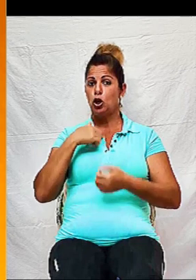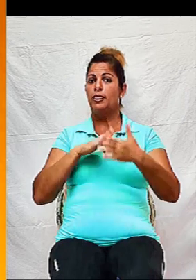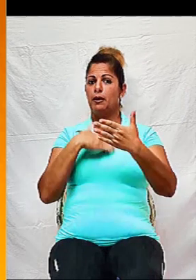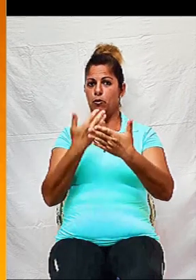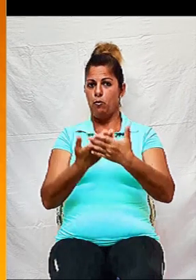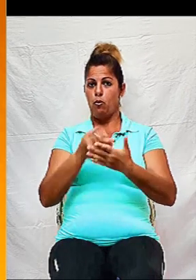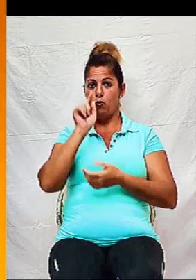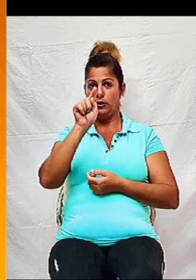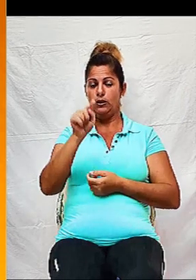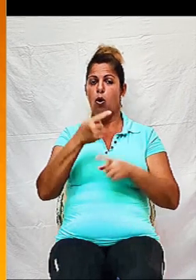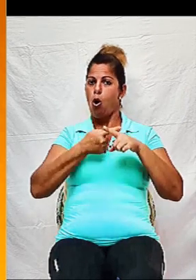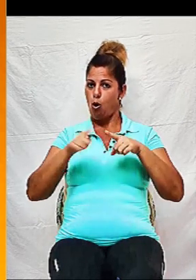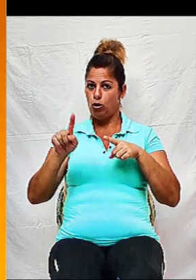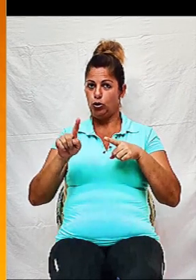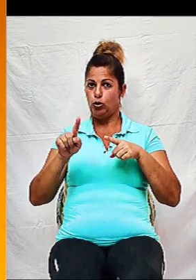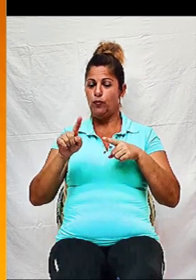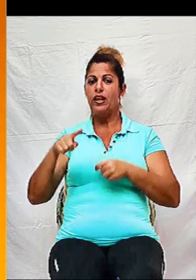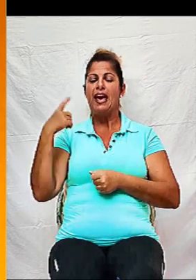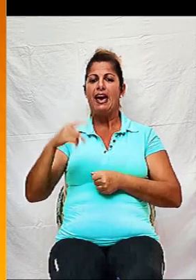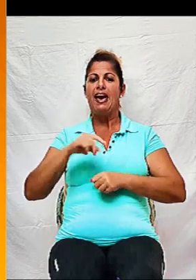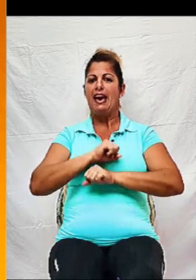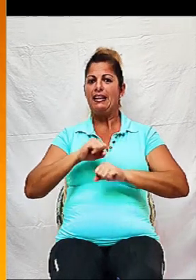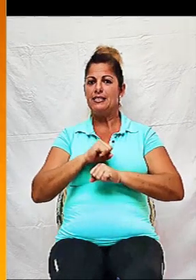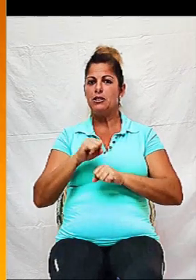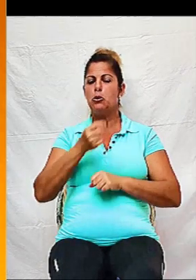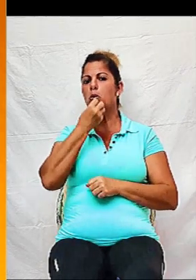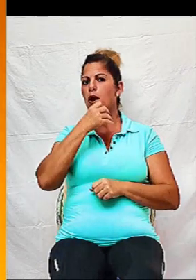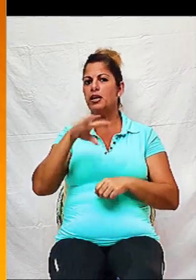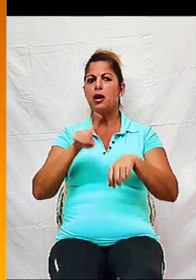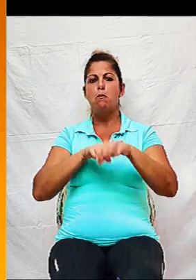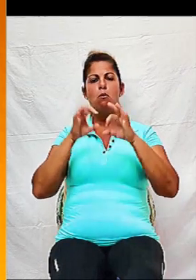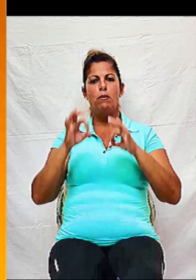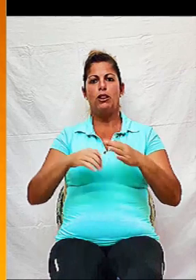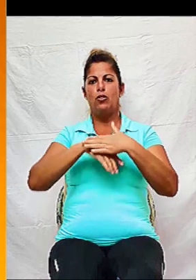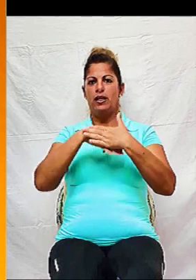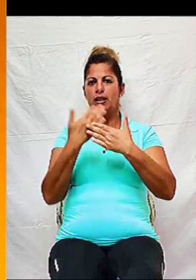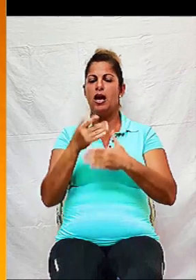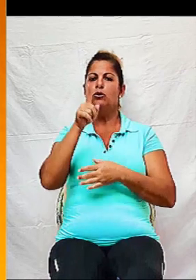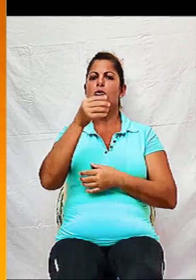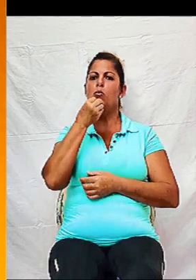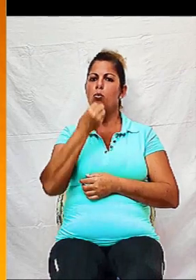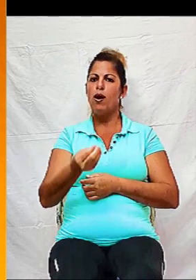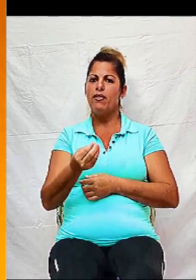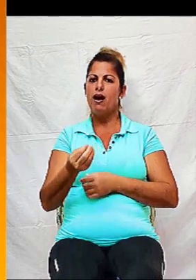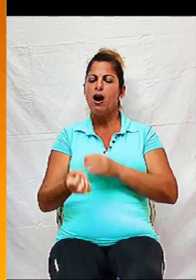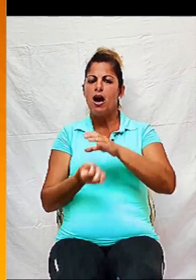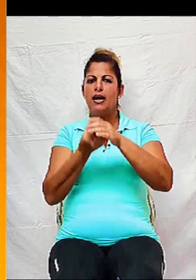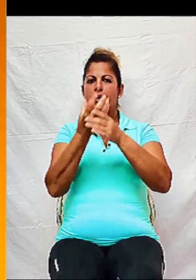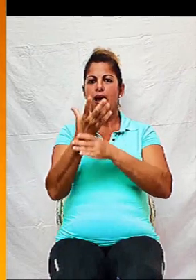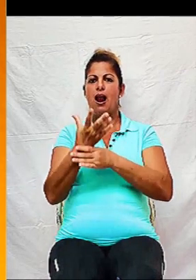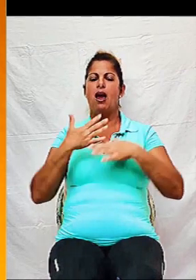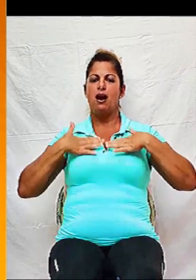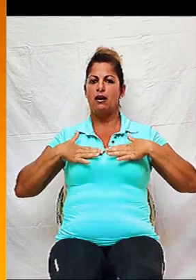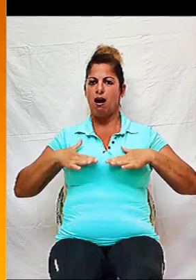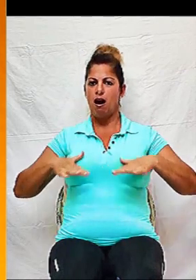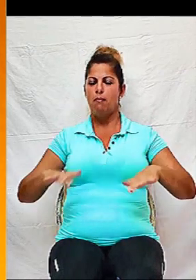Te propongo otro ejercicio para que en cualquier momento del día crees la calma que precisa tu